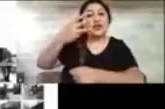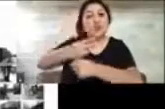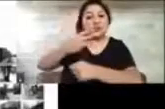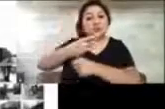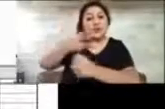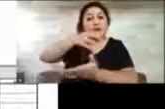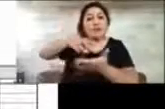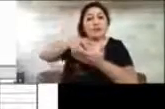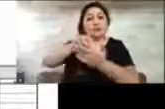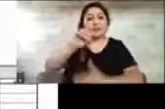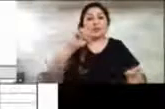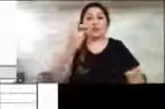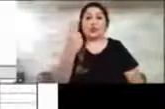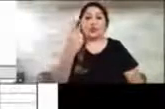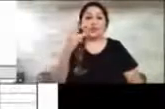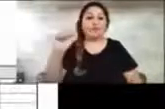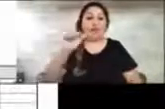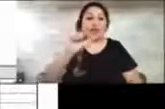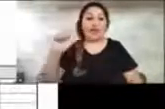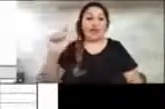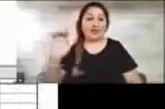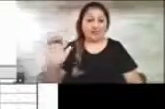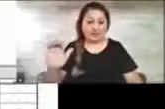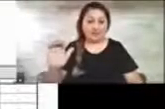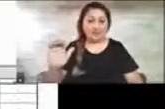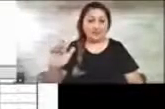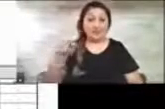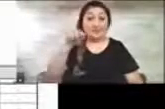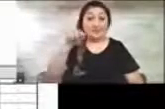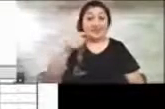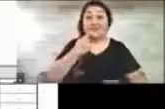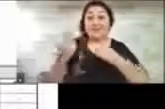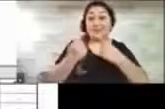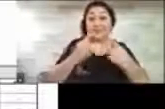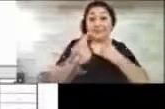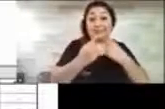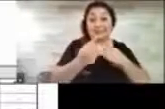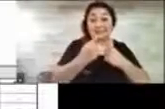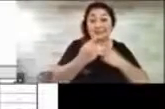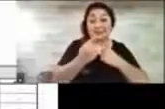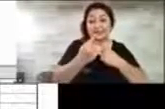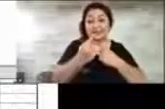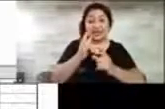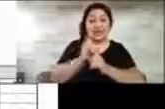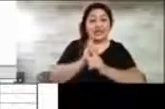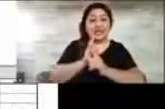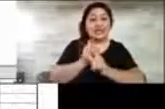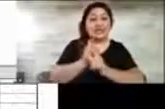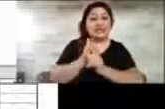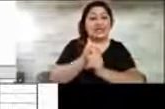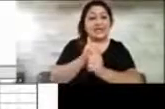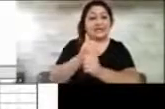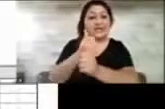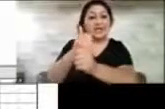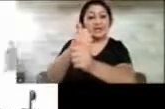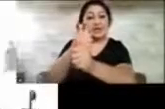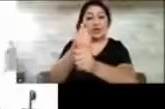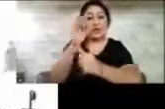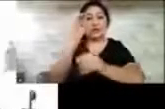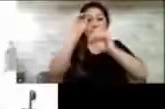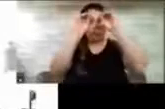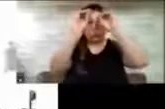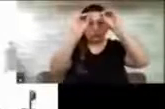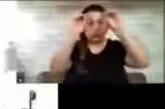Lovalle. En ese sentido, toda esa cantidad de entrevistas y seguimientos fueron incluidos en una matriz donde